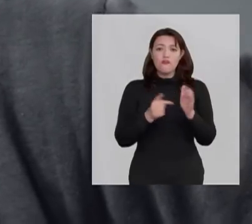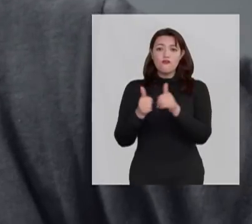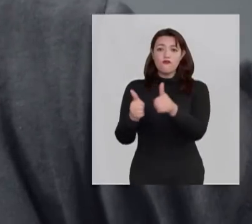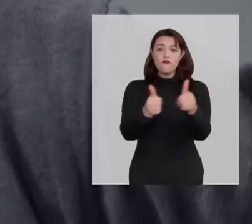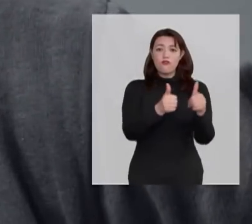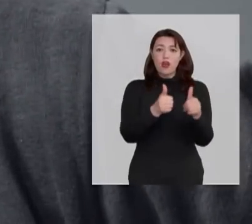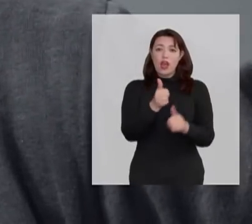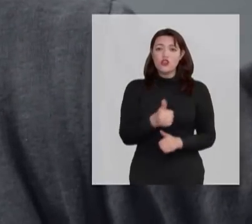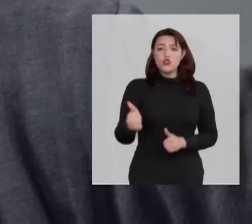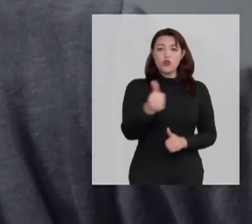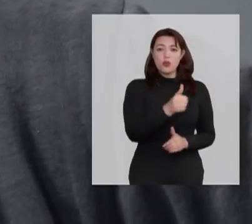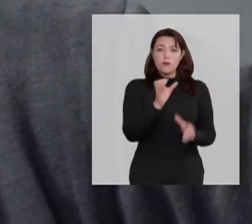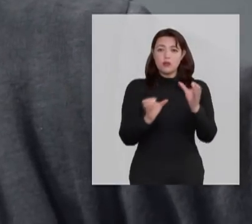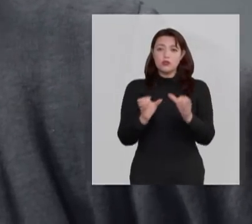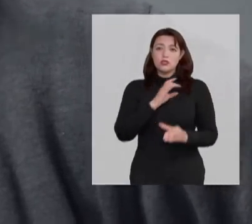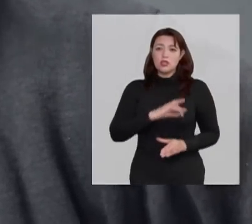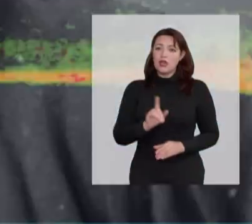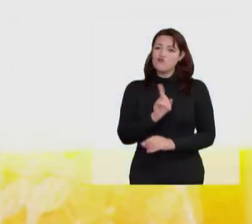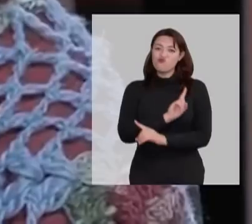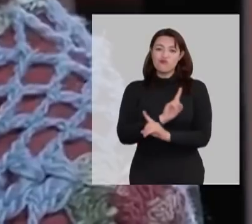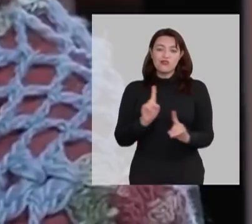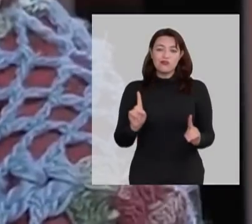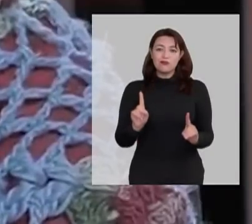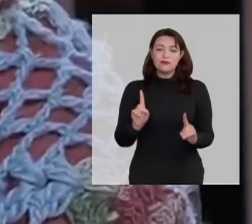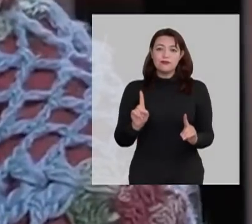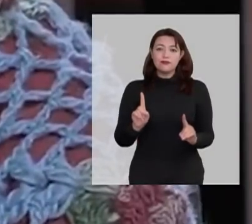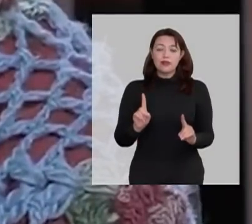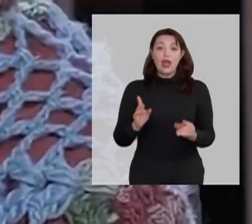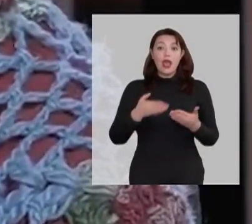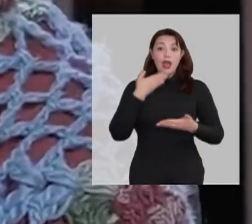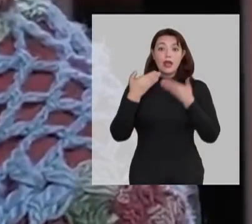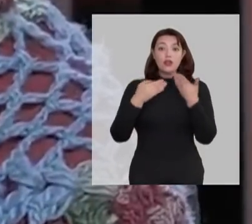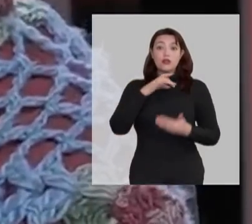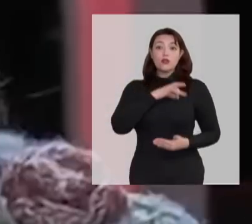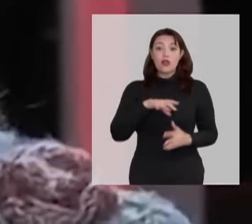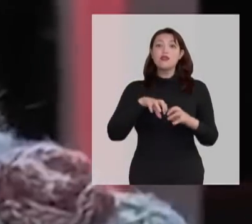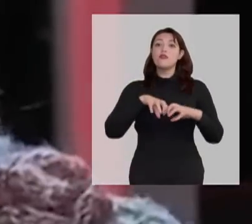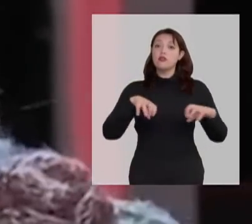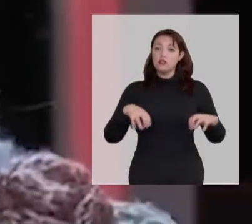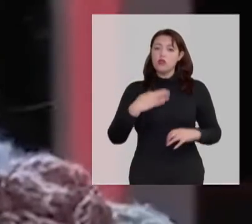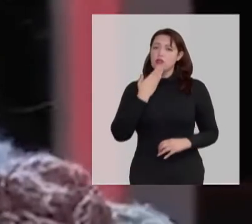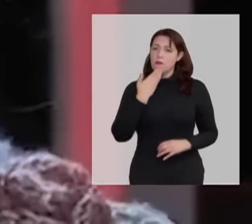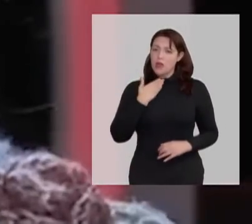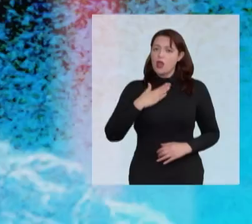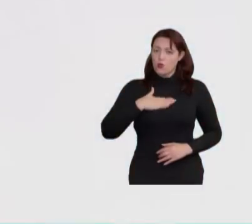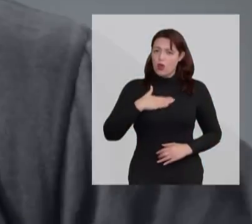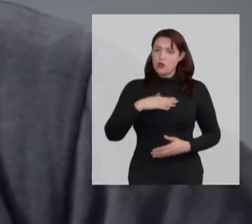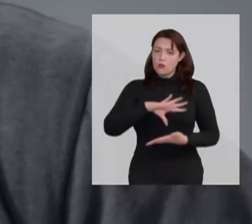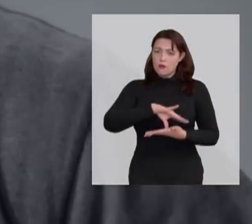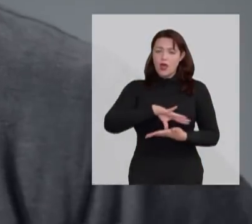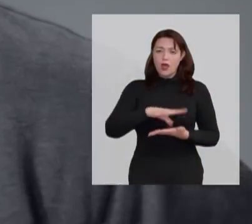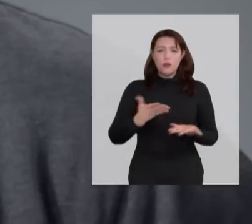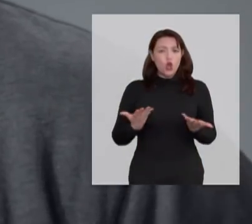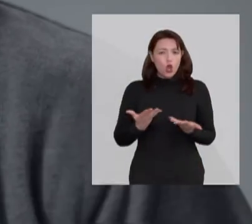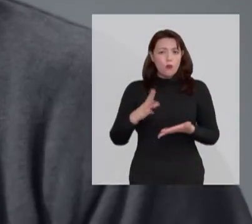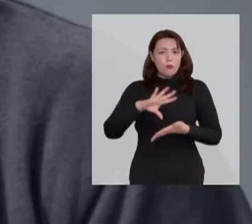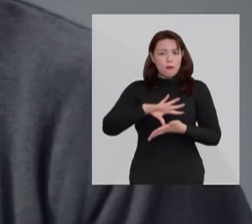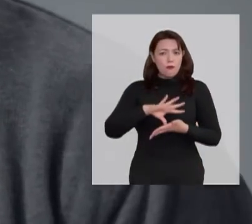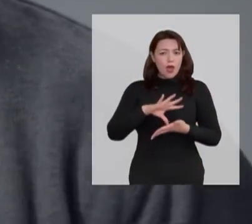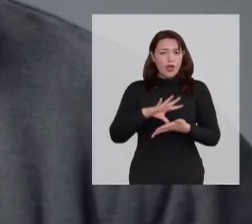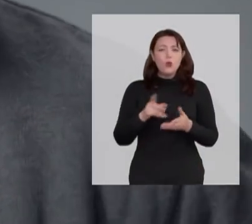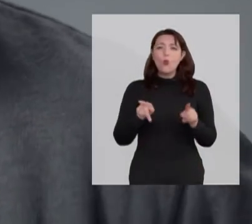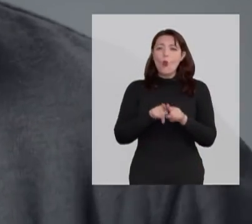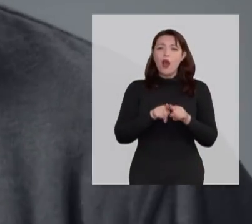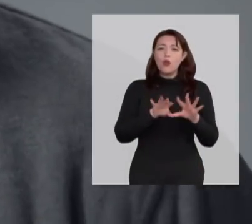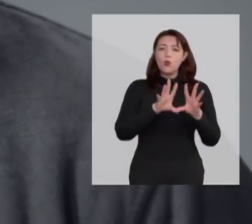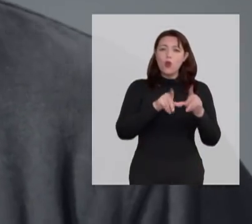nos favorece a todos los chilenos por igual. El himno nacional genera mucha división también en nuestro país. Si se supone que somos un país, es